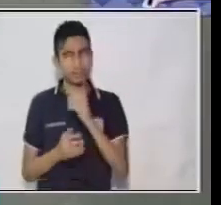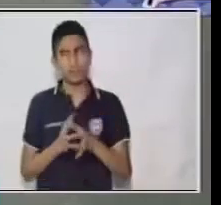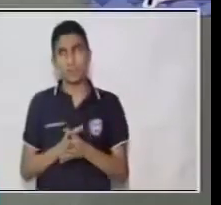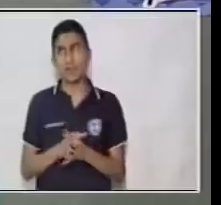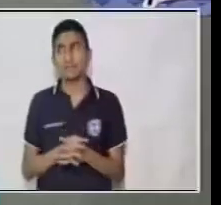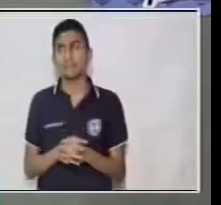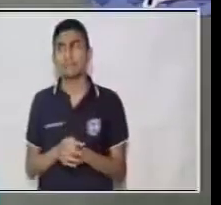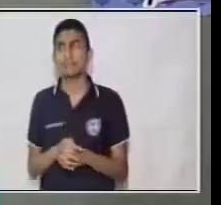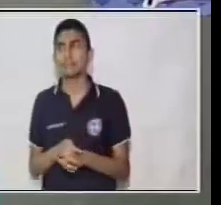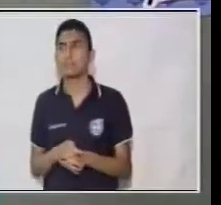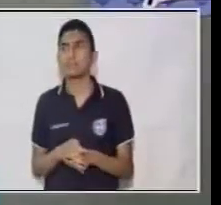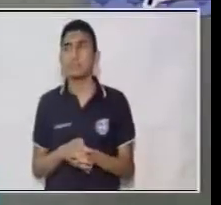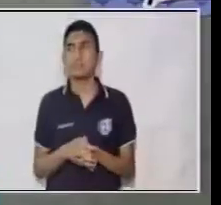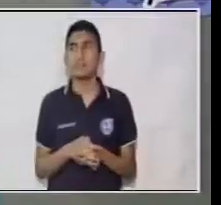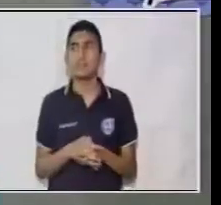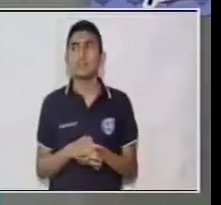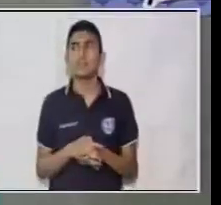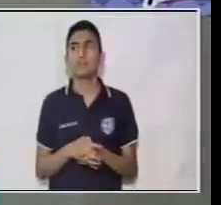Dice,